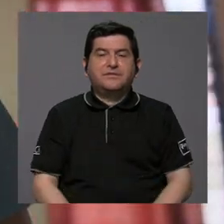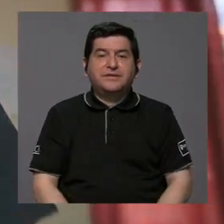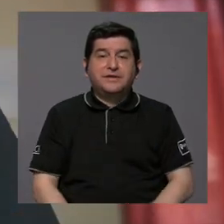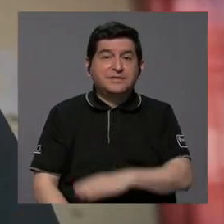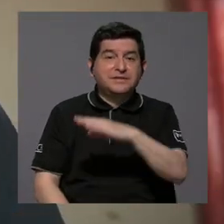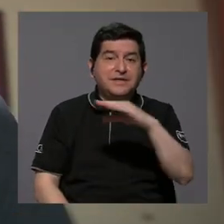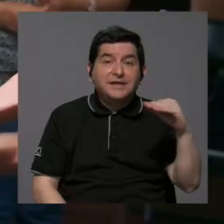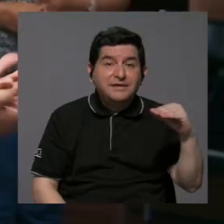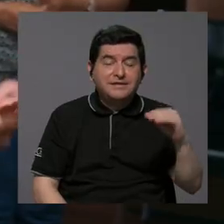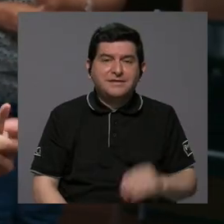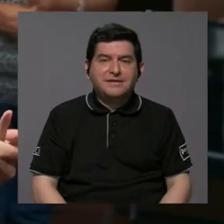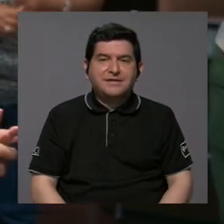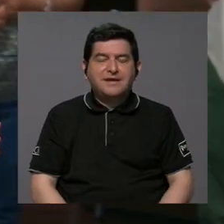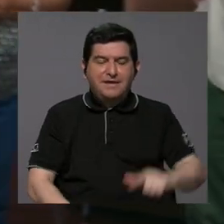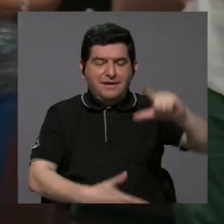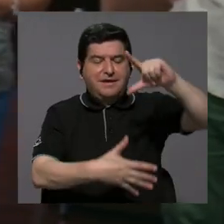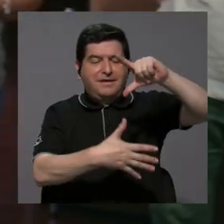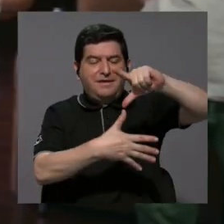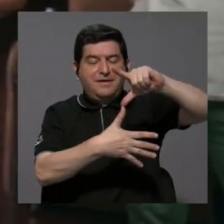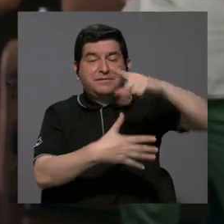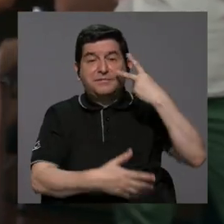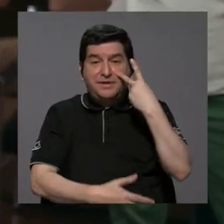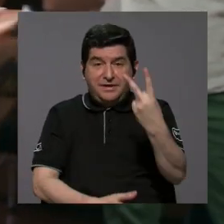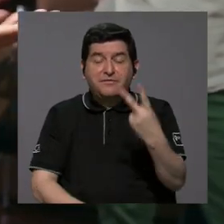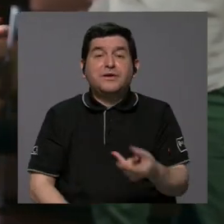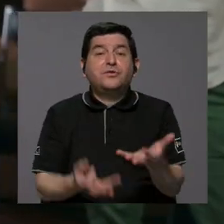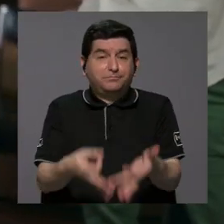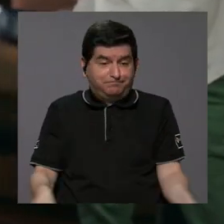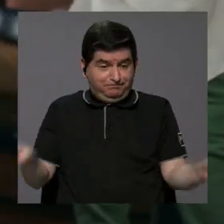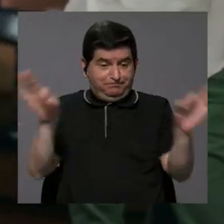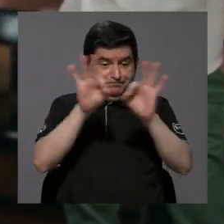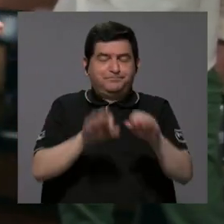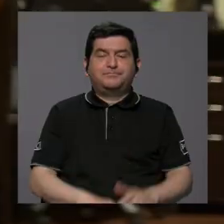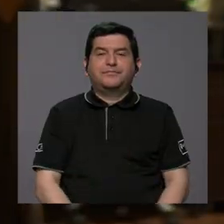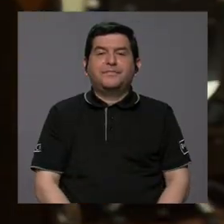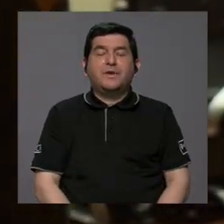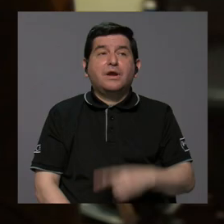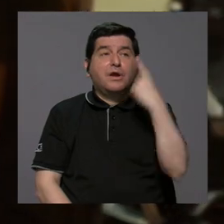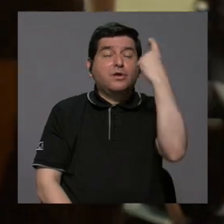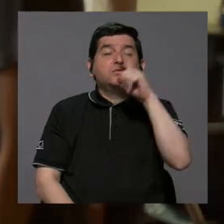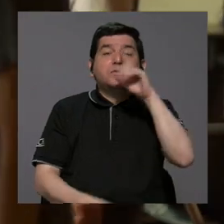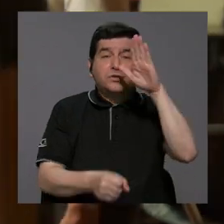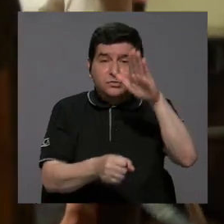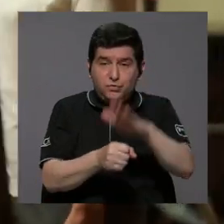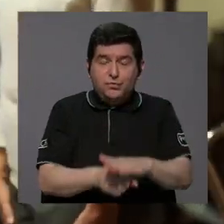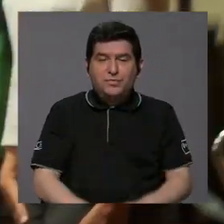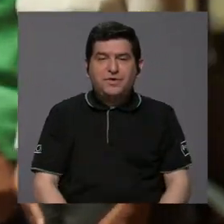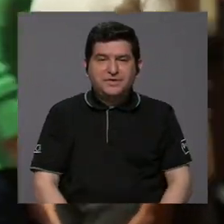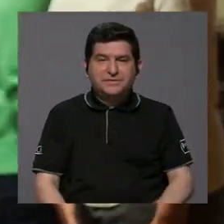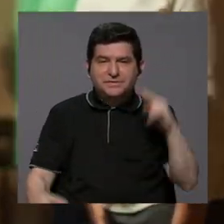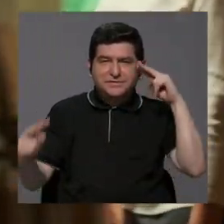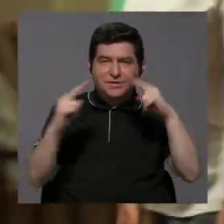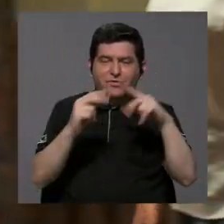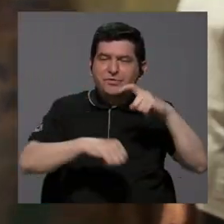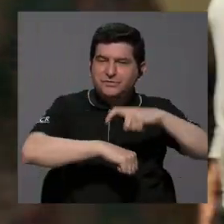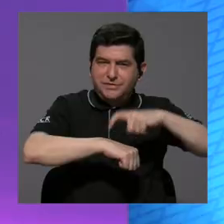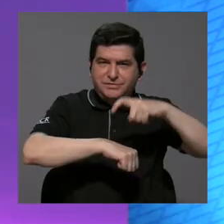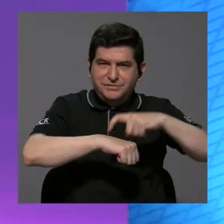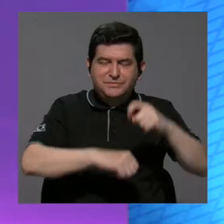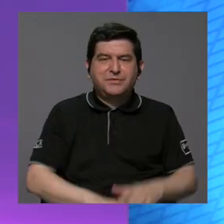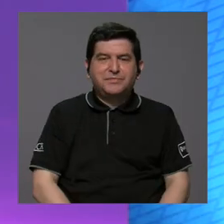el resto de latinoamérica lo vea Silvia los sueños se cumplen los conocimos en algún momento